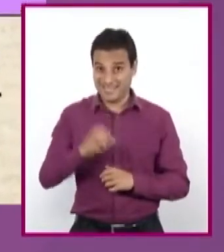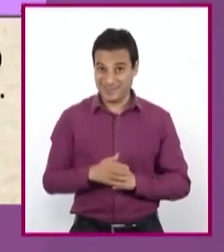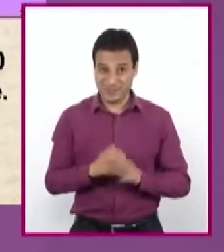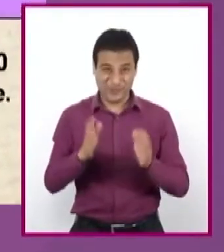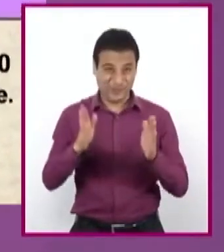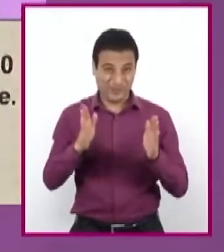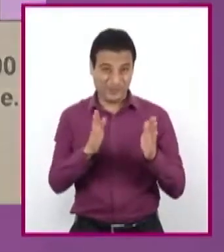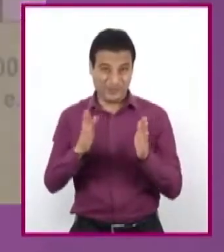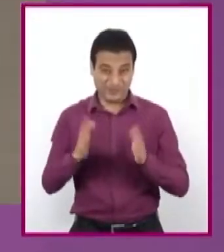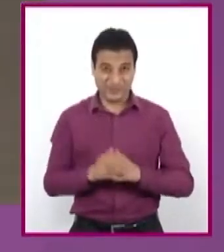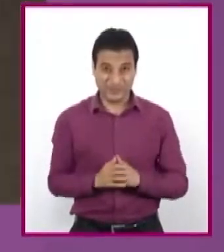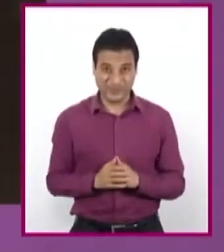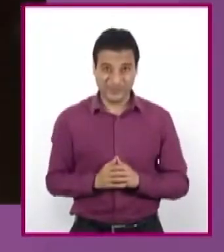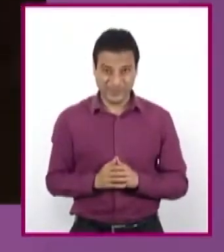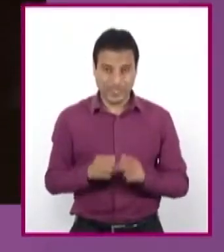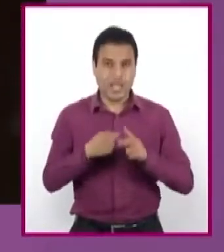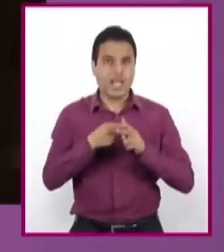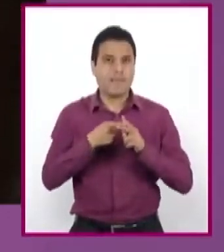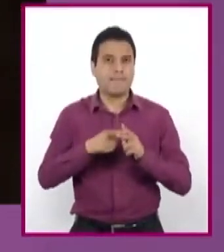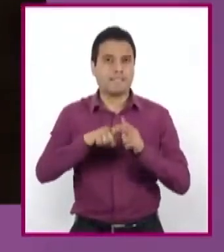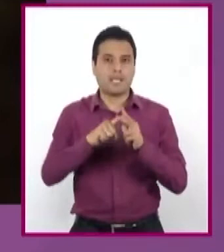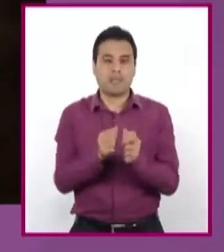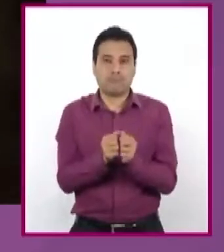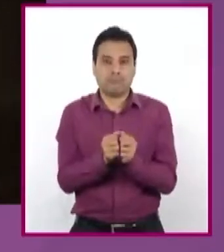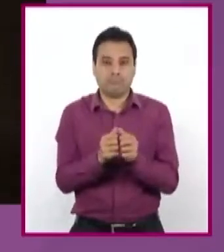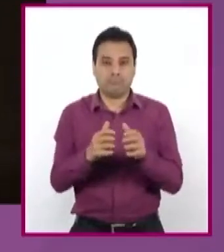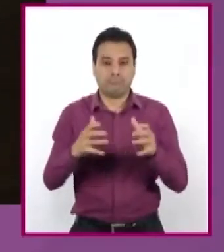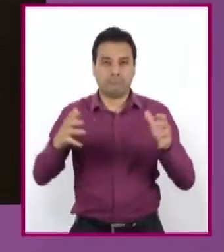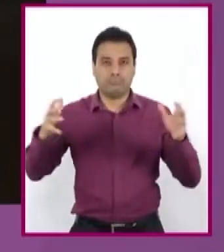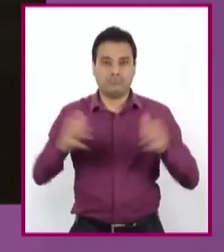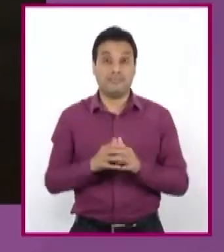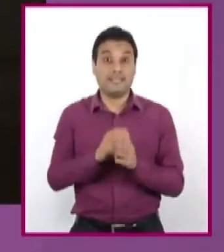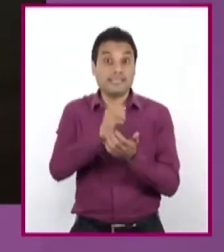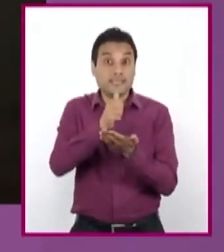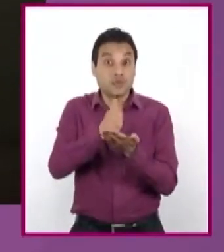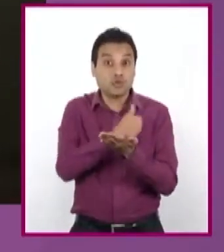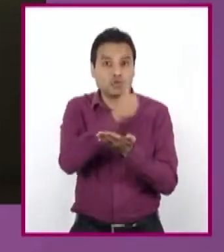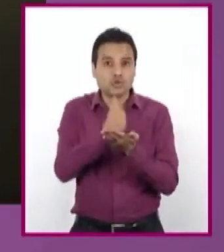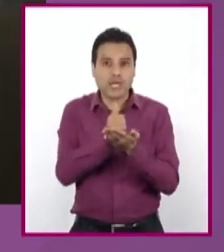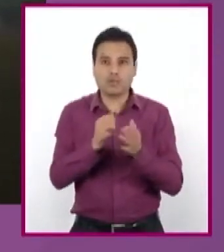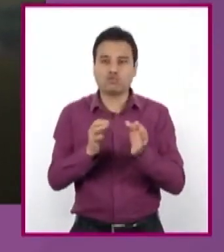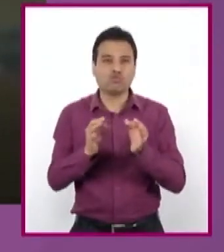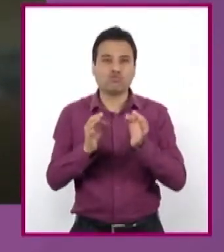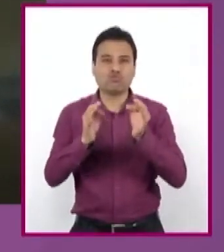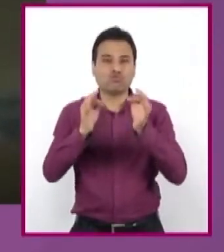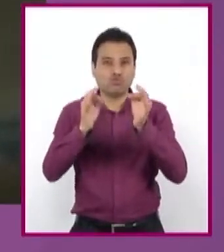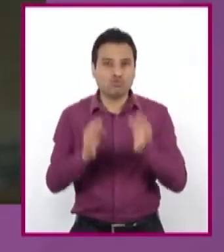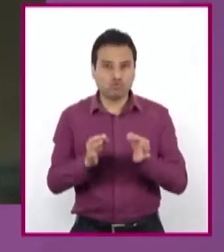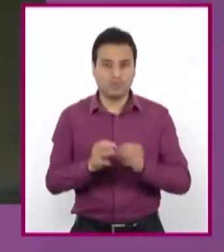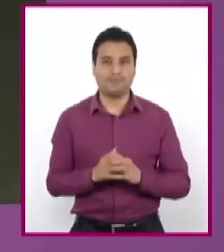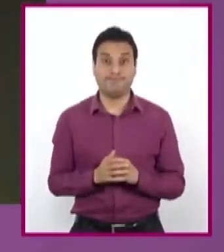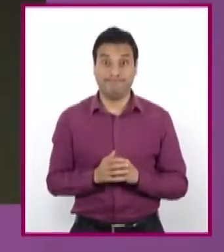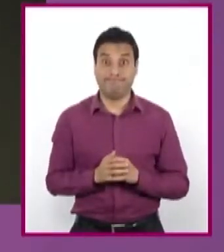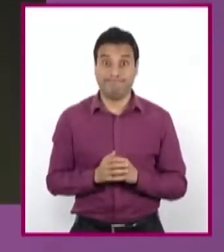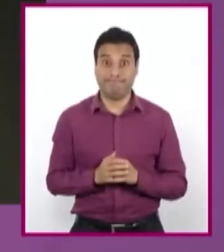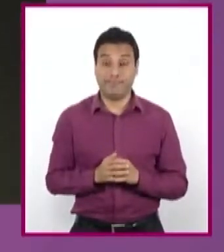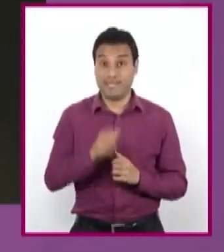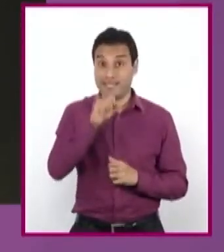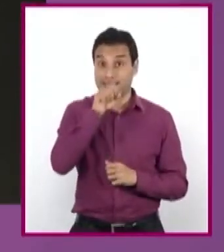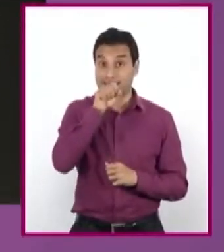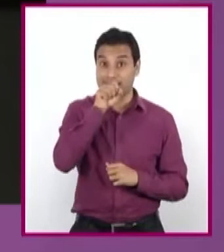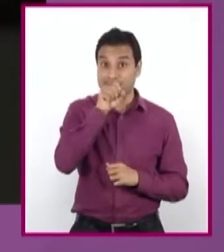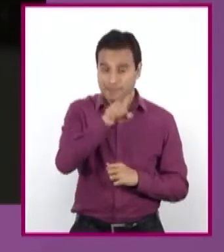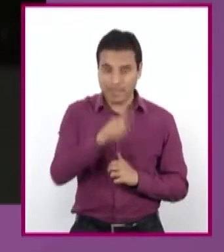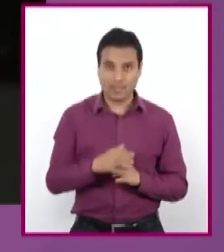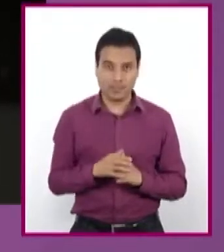de nuestra era, comenzó el desarrollo de los primeros centros urbanos mesoamericanos, que coincide con el periodo de